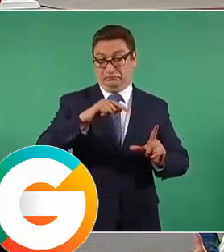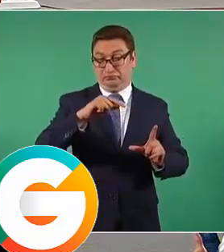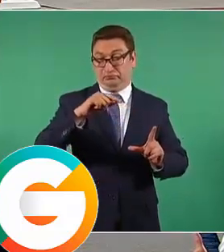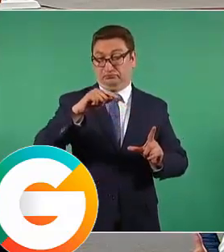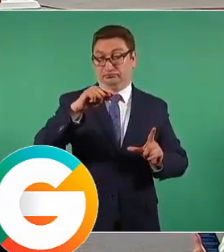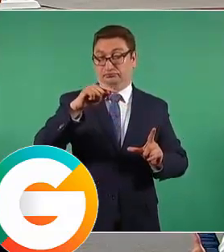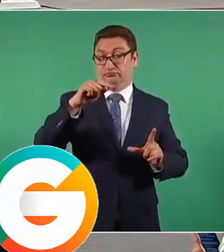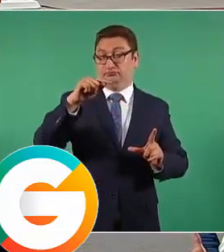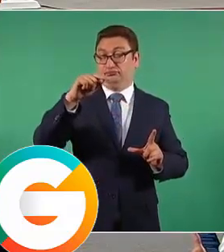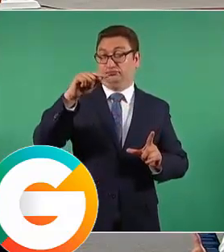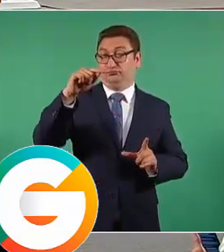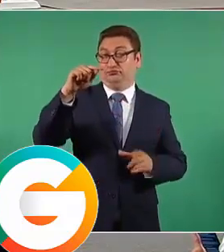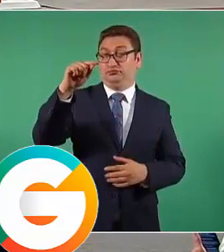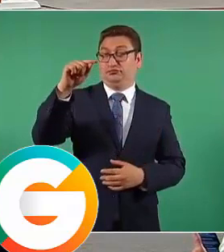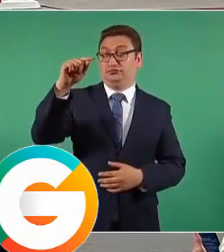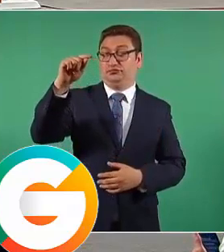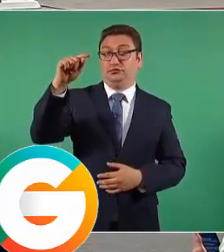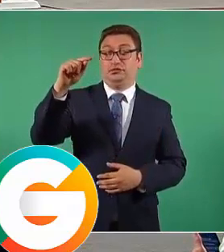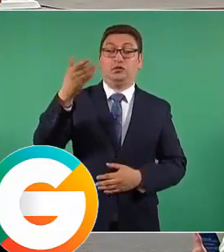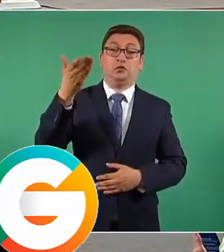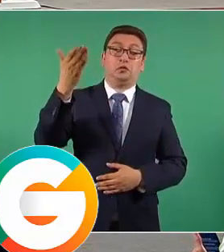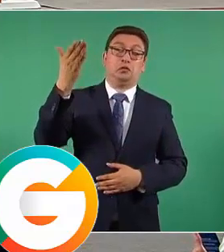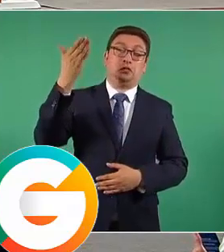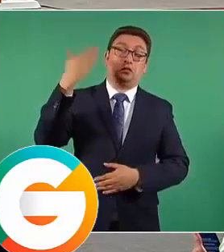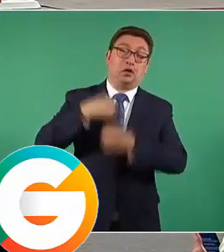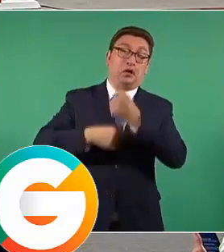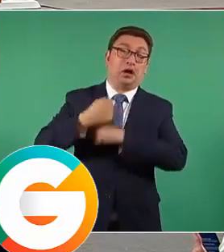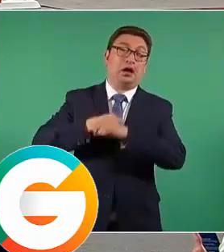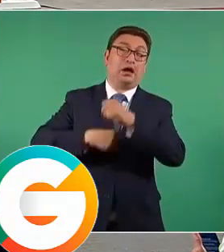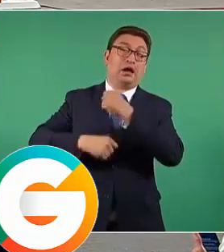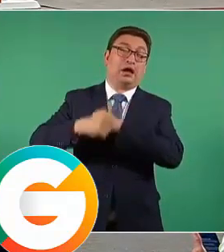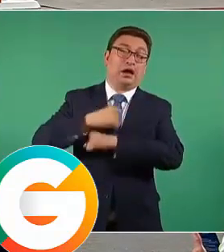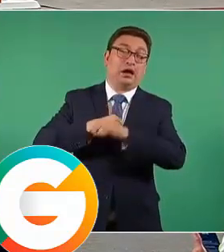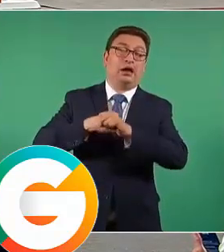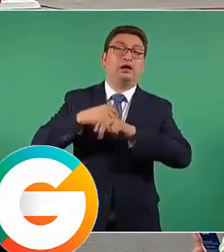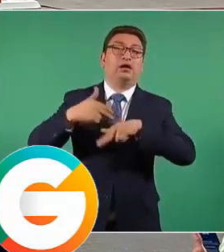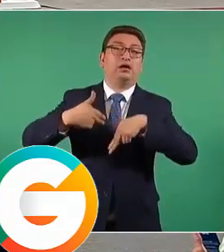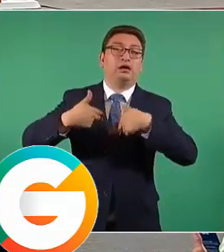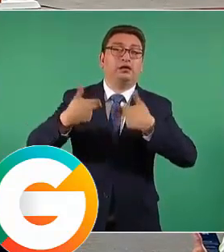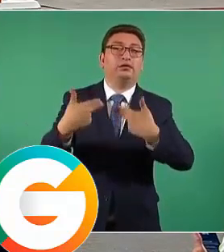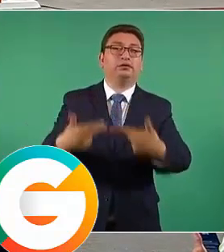venía de tiempo atrás, es una herencia.